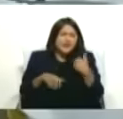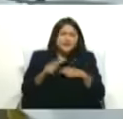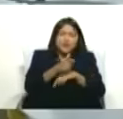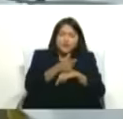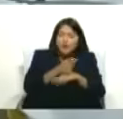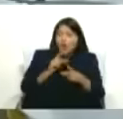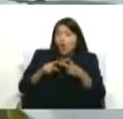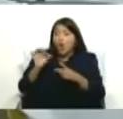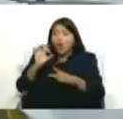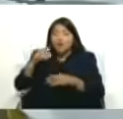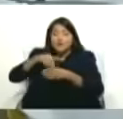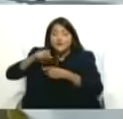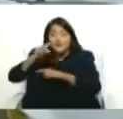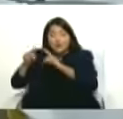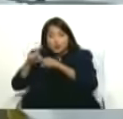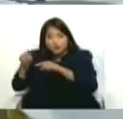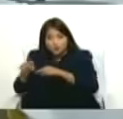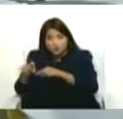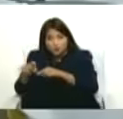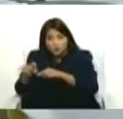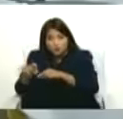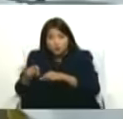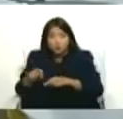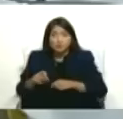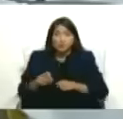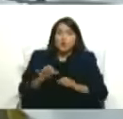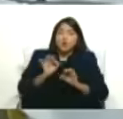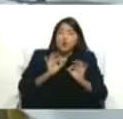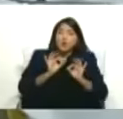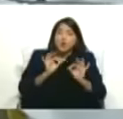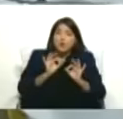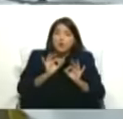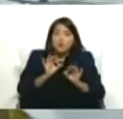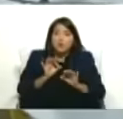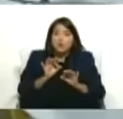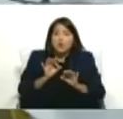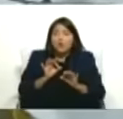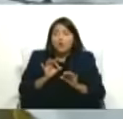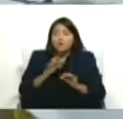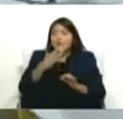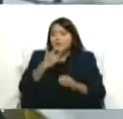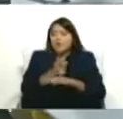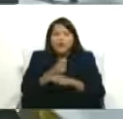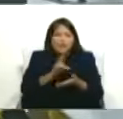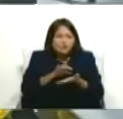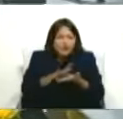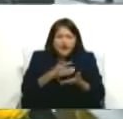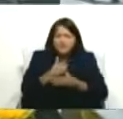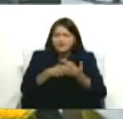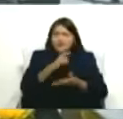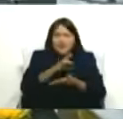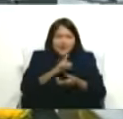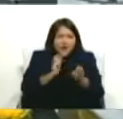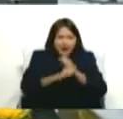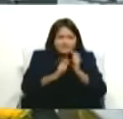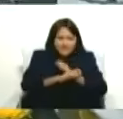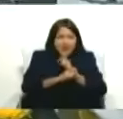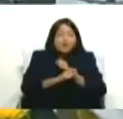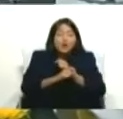referendo, la consulta popular, la revocatoria del mandato, las